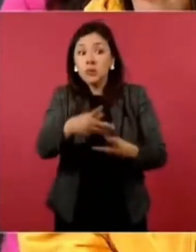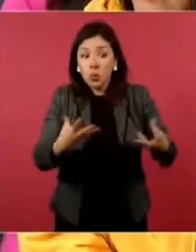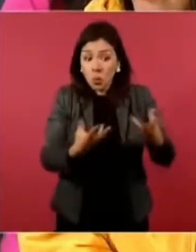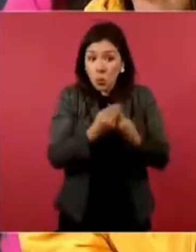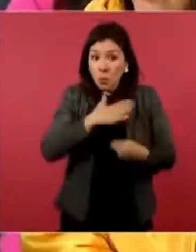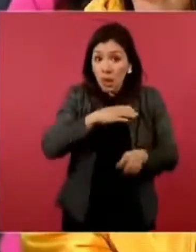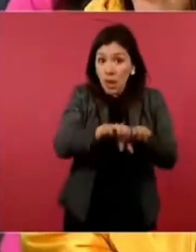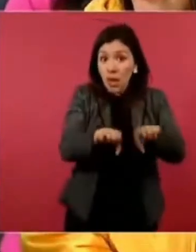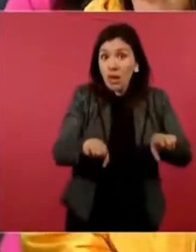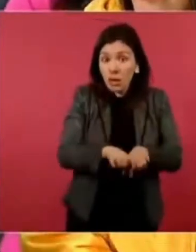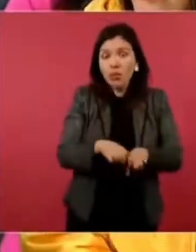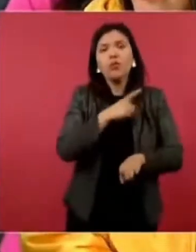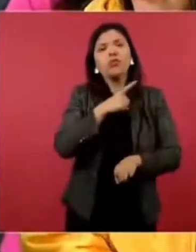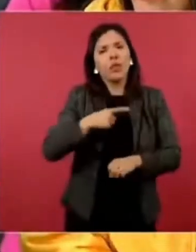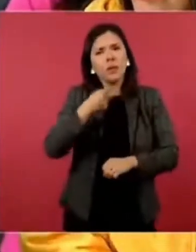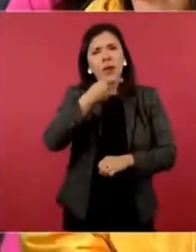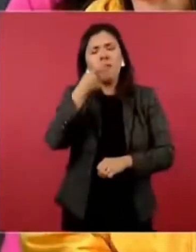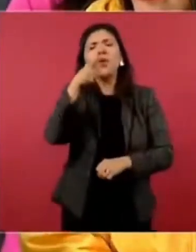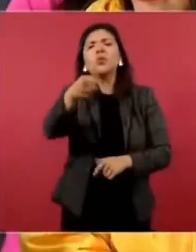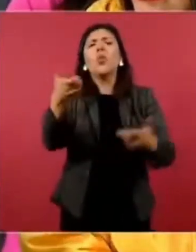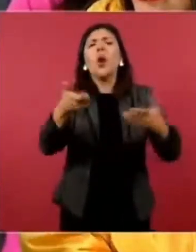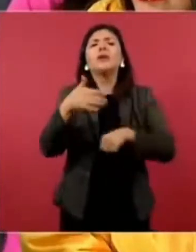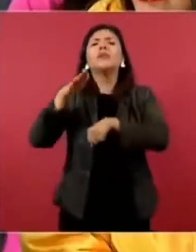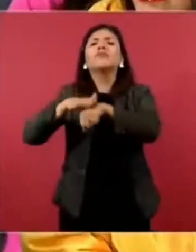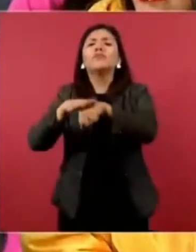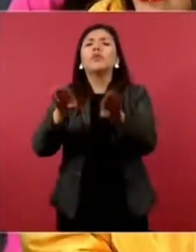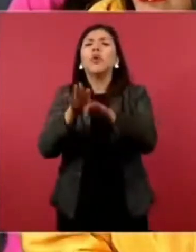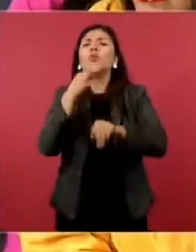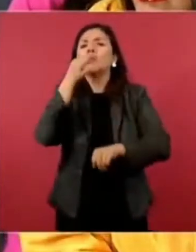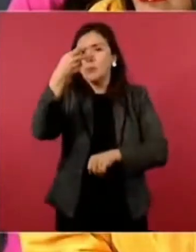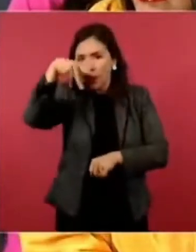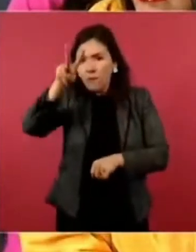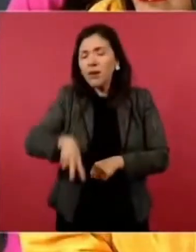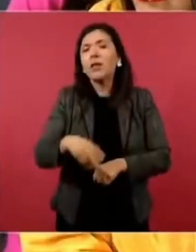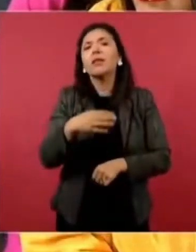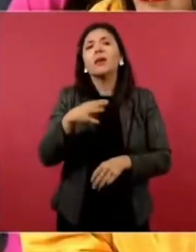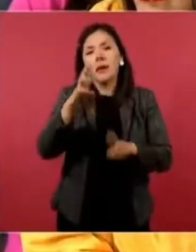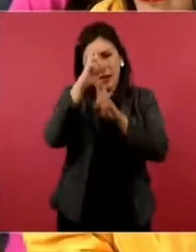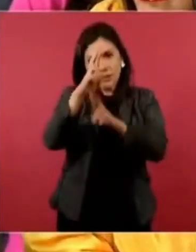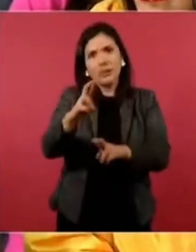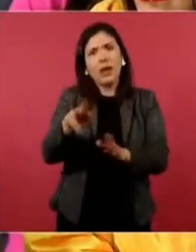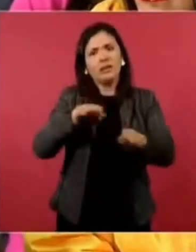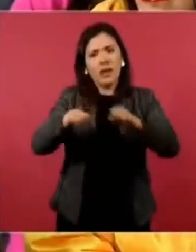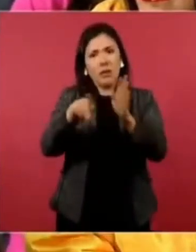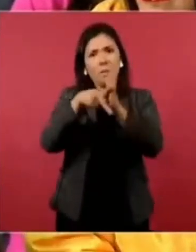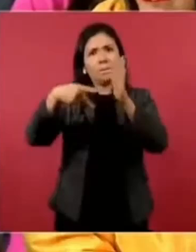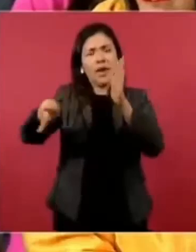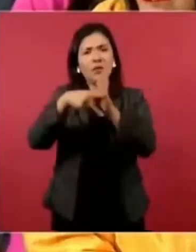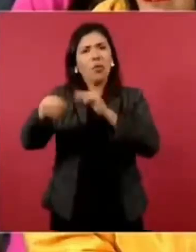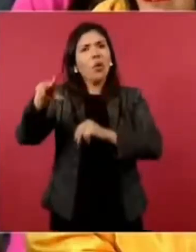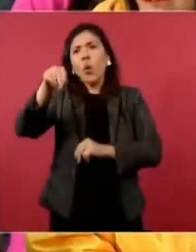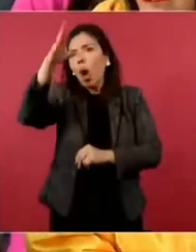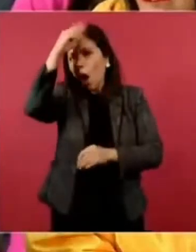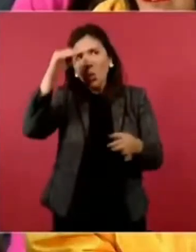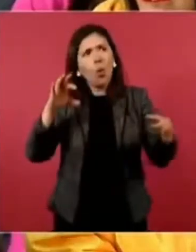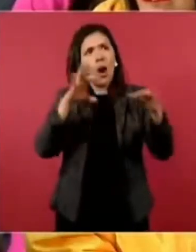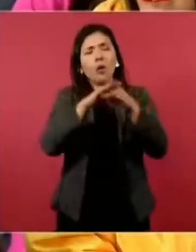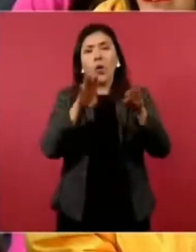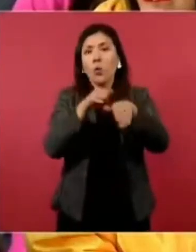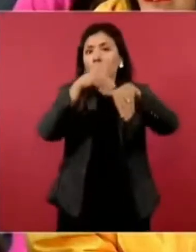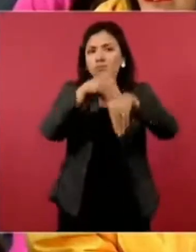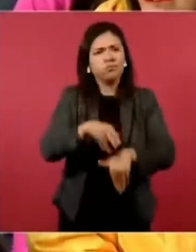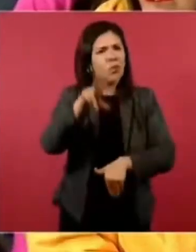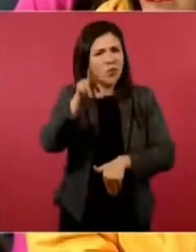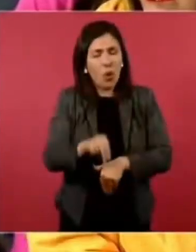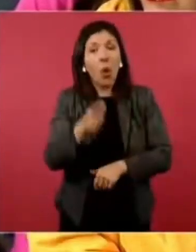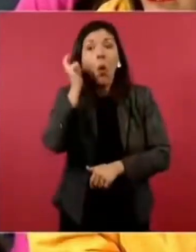diga. En ese sentido, ¿cuál sería el llamado para que realmente se respete al periodismo? Pues que no se ajustan los convenios, y que ojalá estos convenios